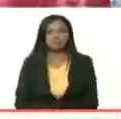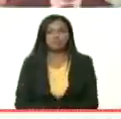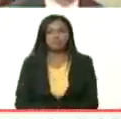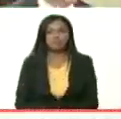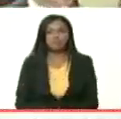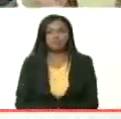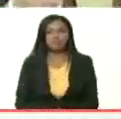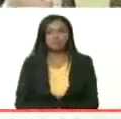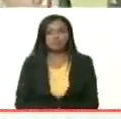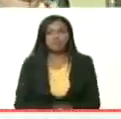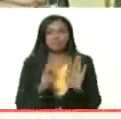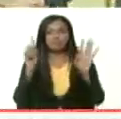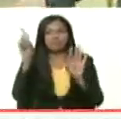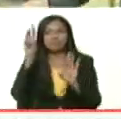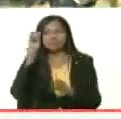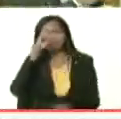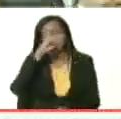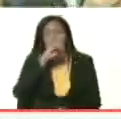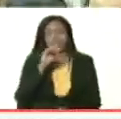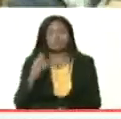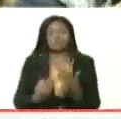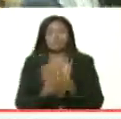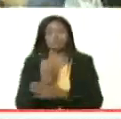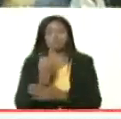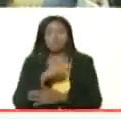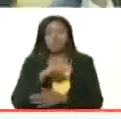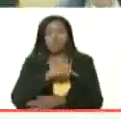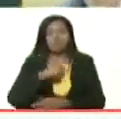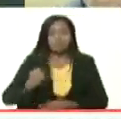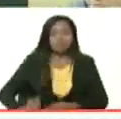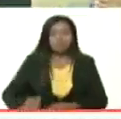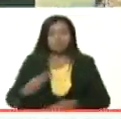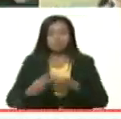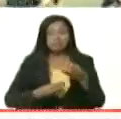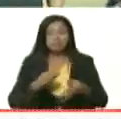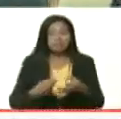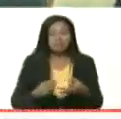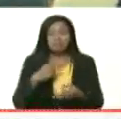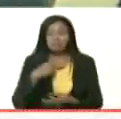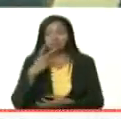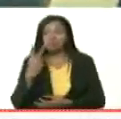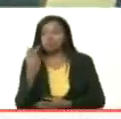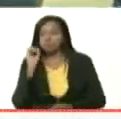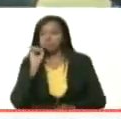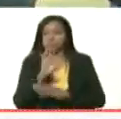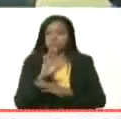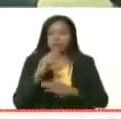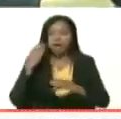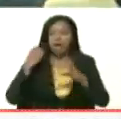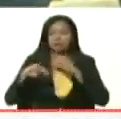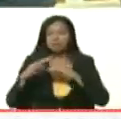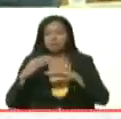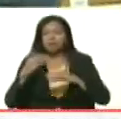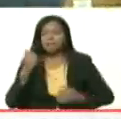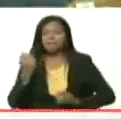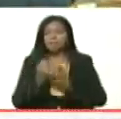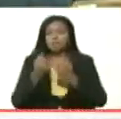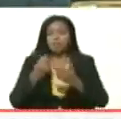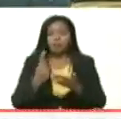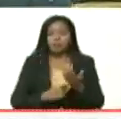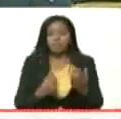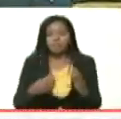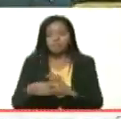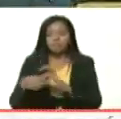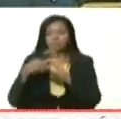70 aniversario de la Fundación de la República Popular China y la voz, el mensaje de solidaridad, hermandad